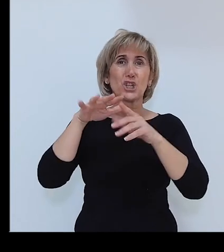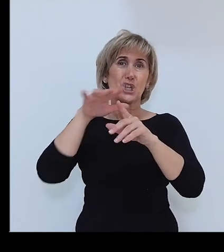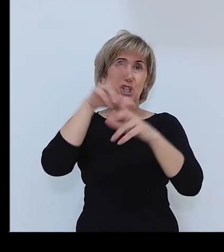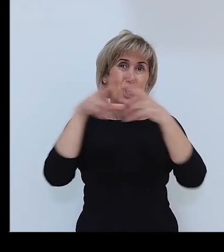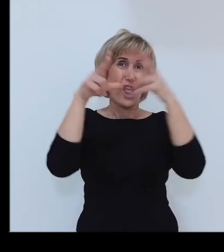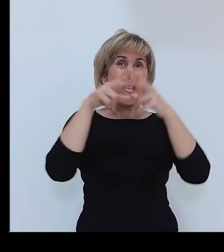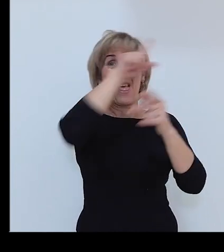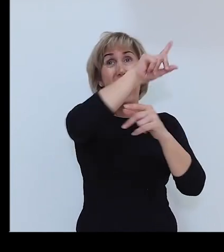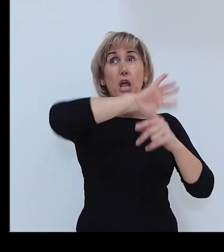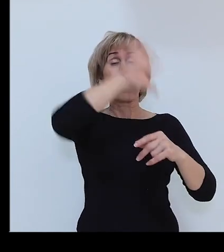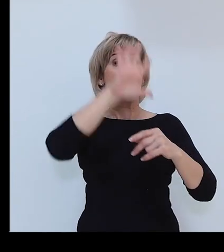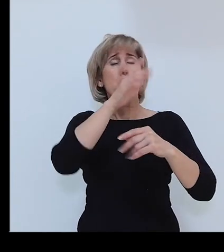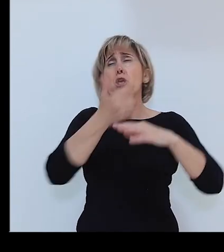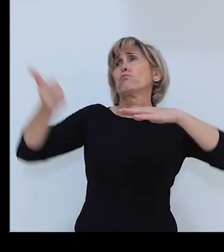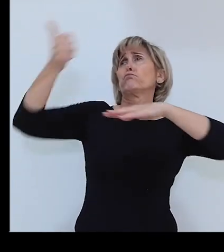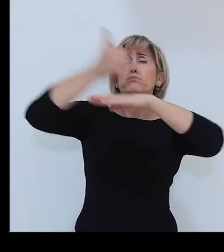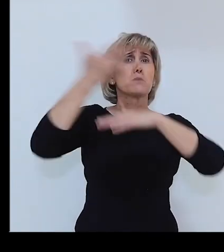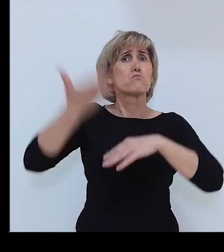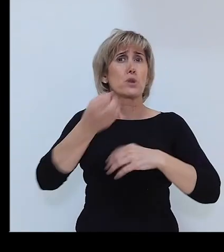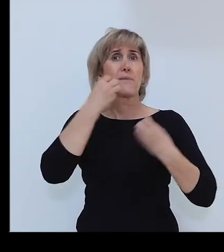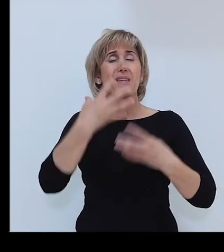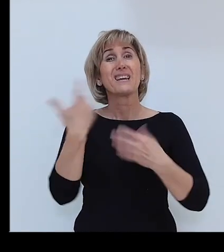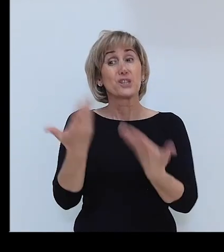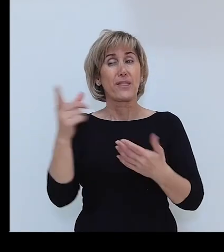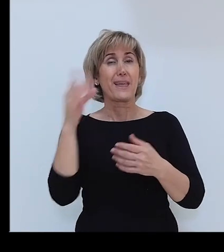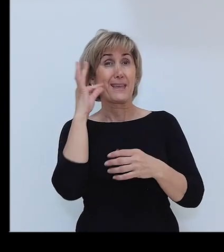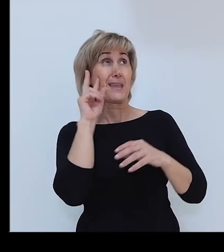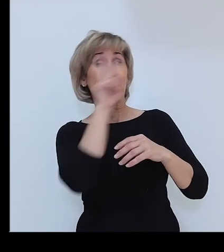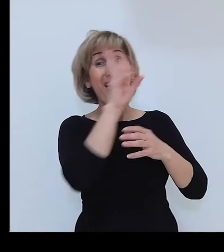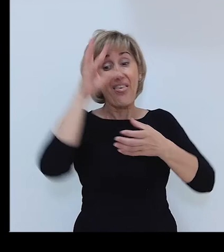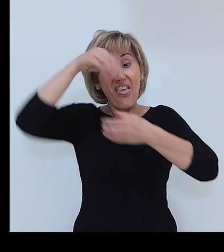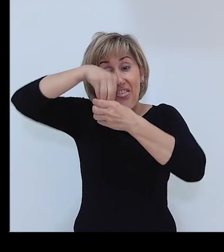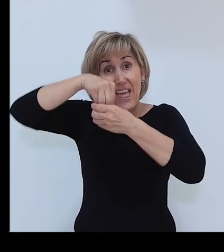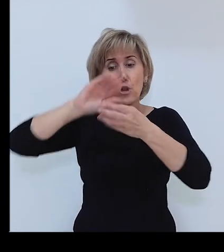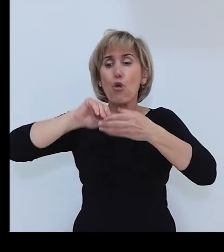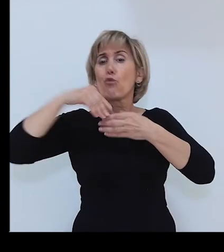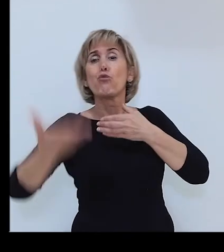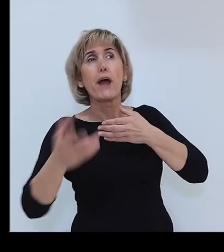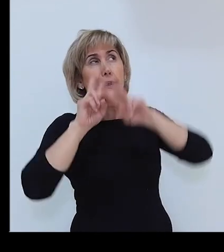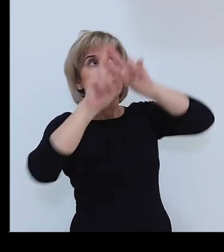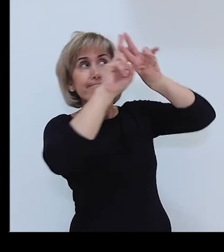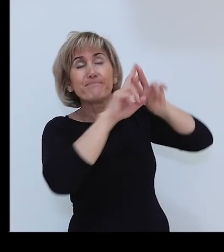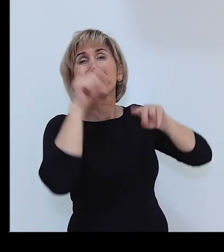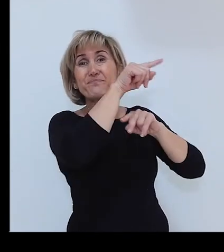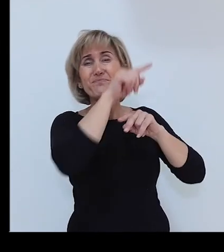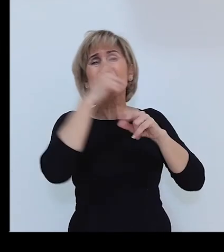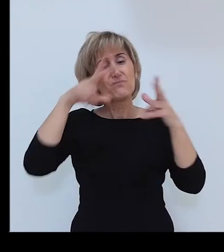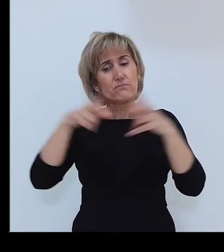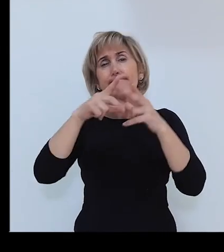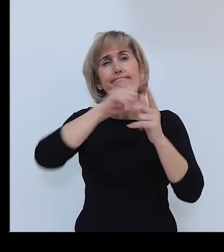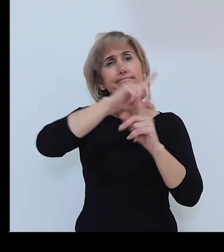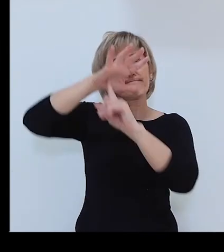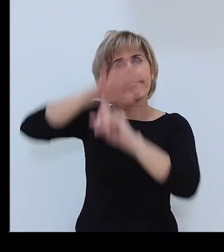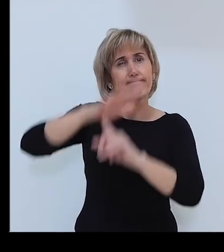y con las formas de dominación que encontró en esa sociedad, que parecía que era como el culmen de la sociedad, cuando ella lo que estaba viendo desde dentro y desde